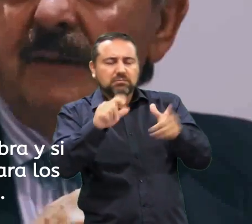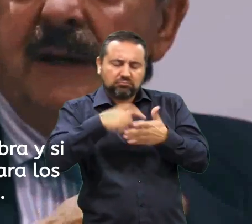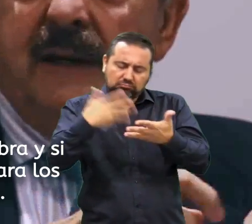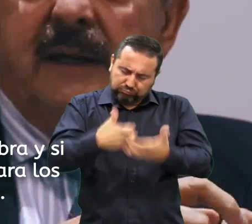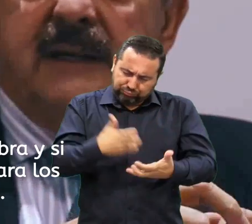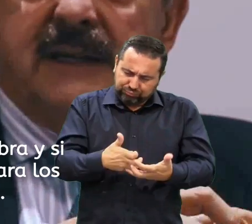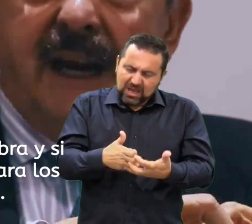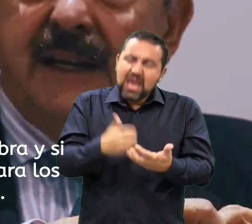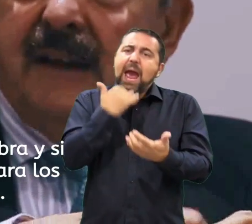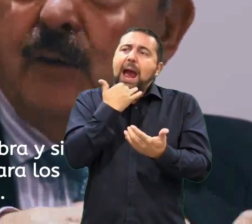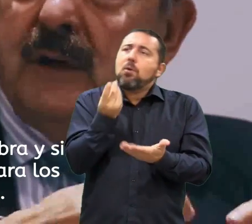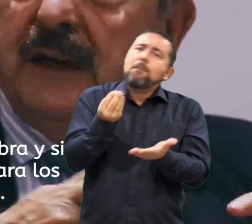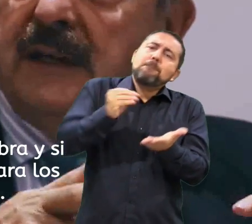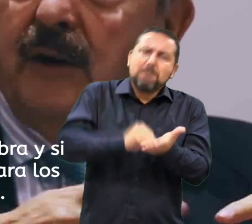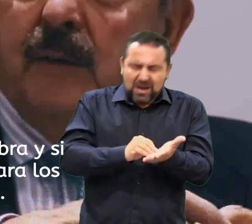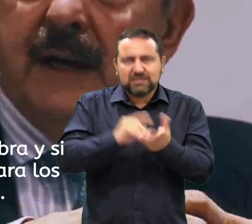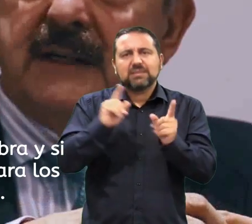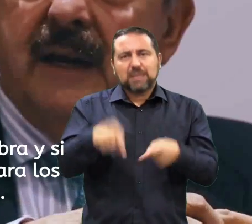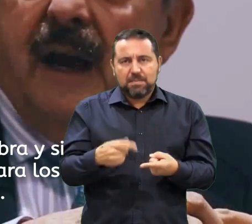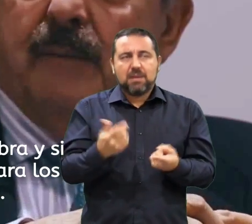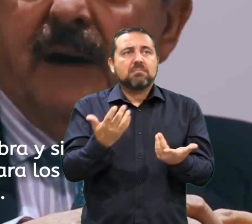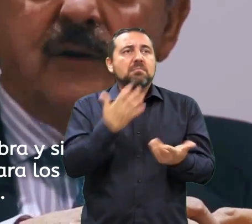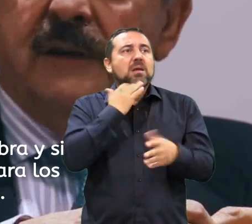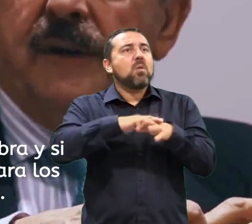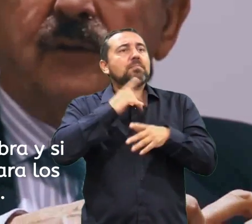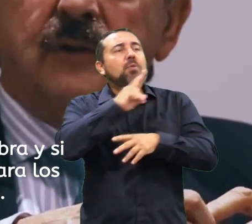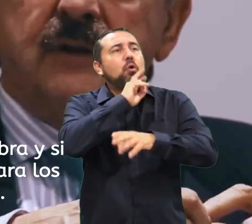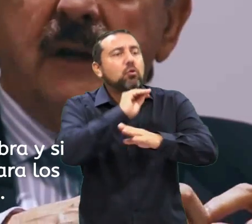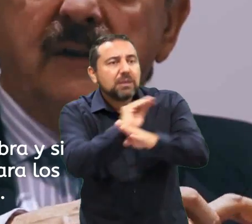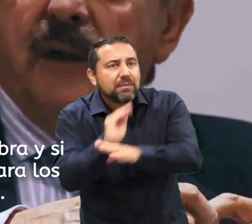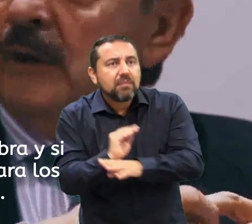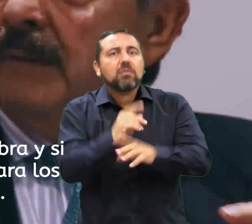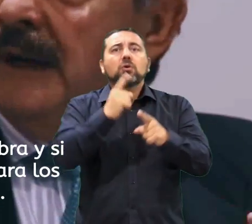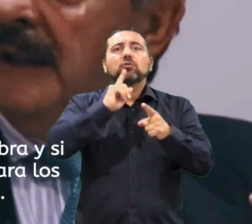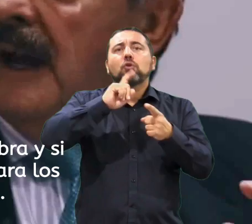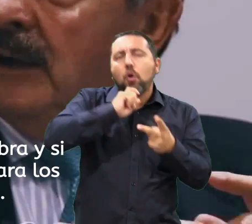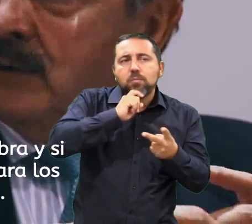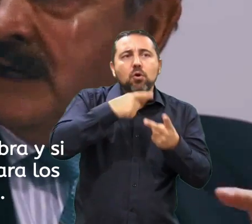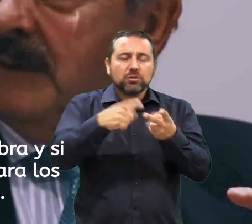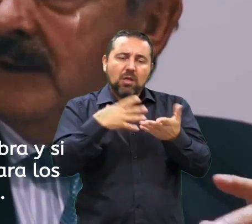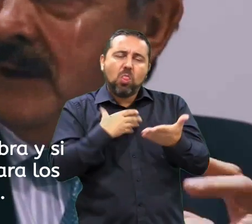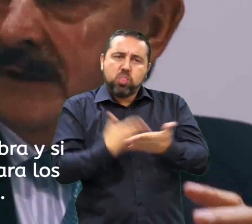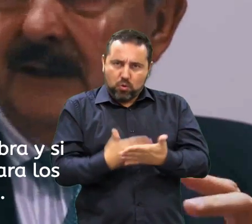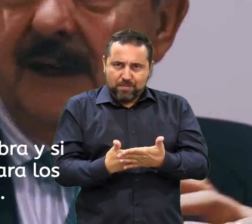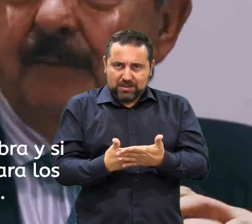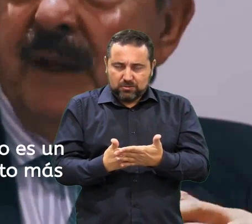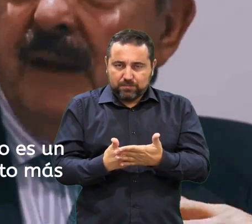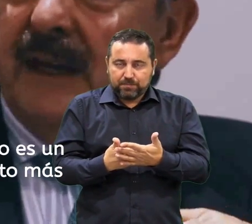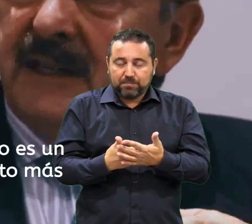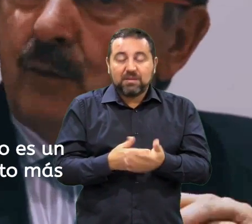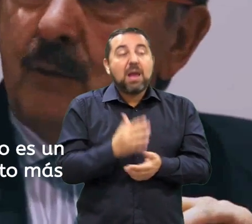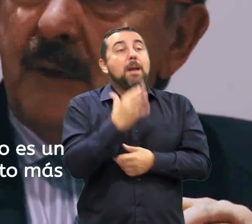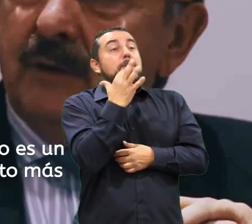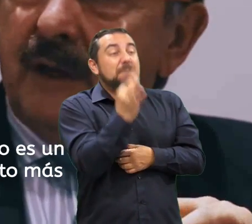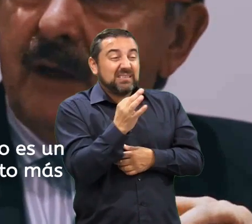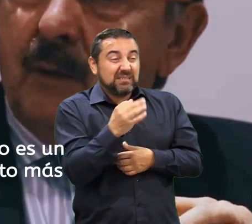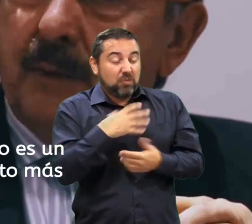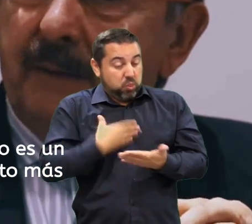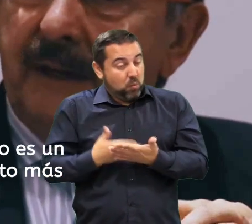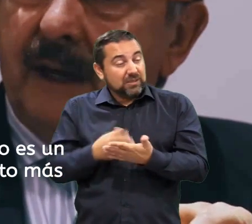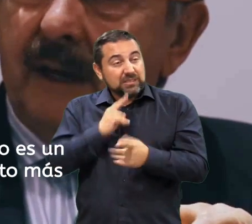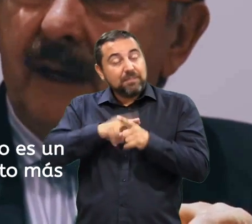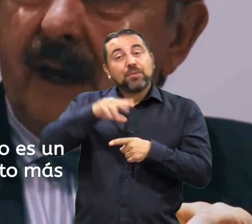es posible, se le añada algún criterio más para los efectos de durabilidad, de conservación, etc. ¿Ese documento